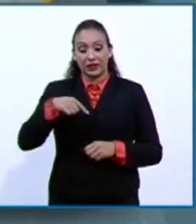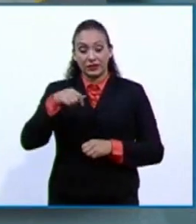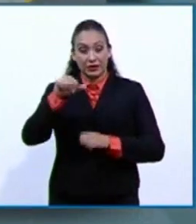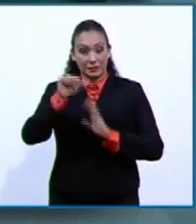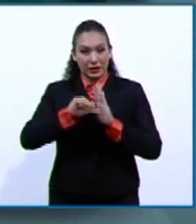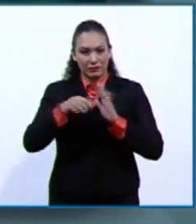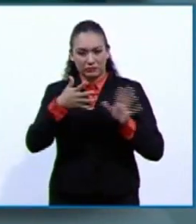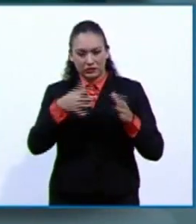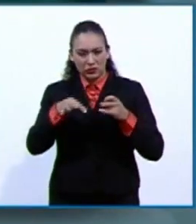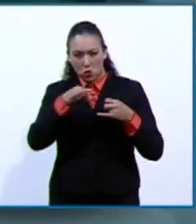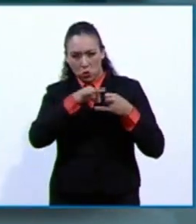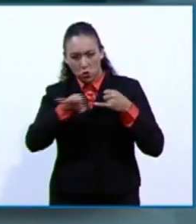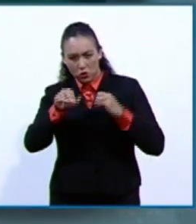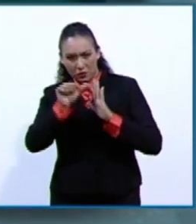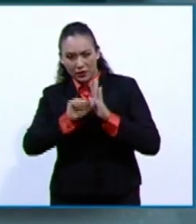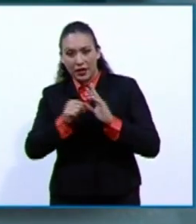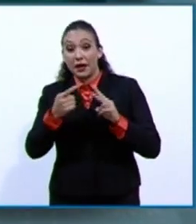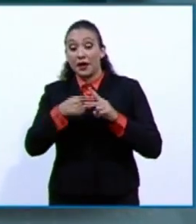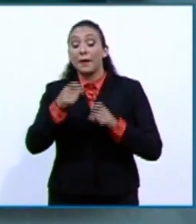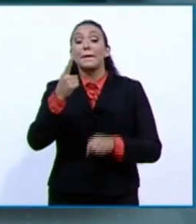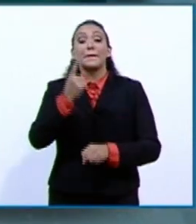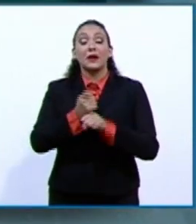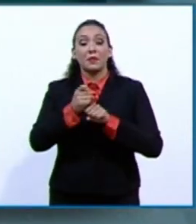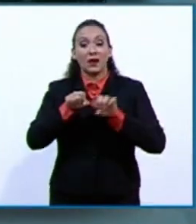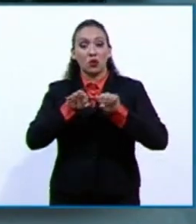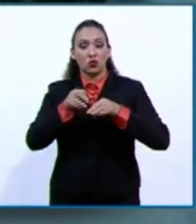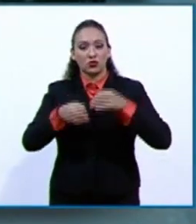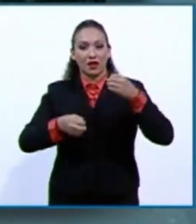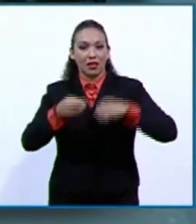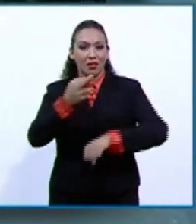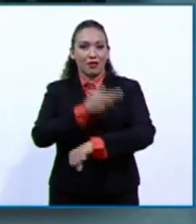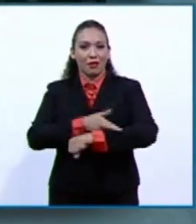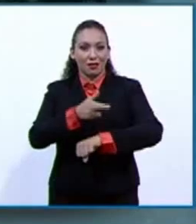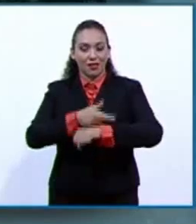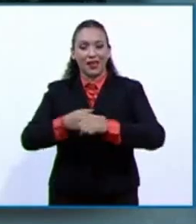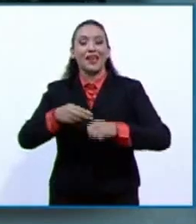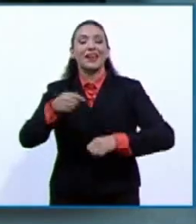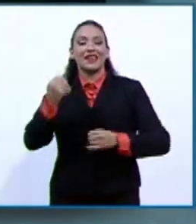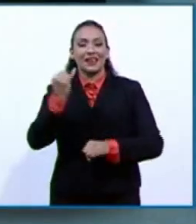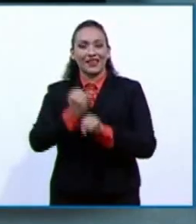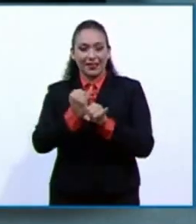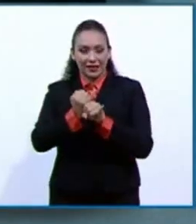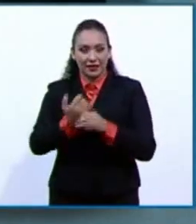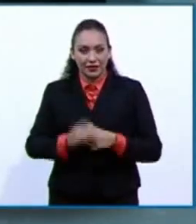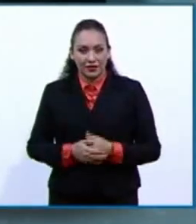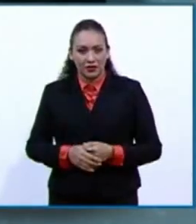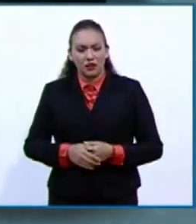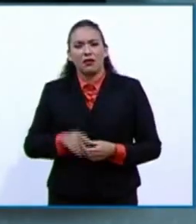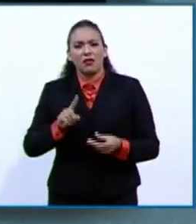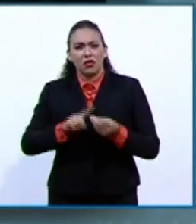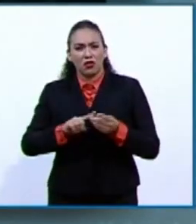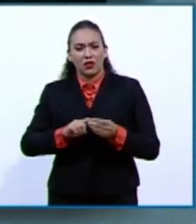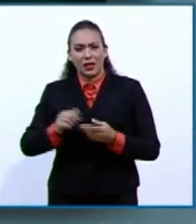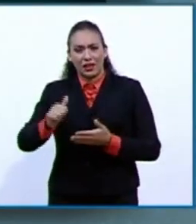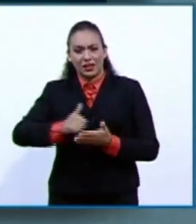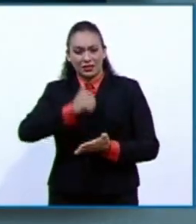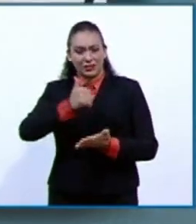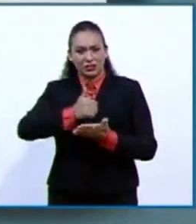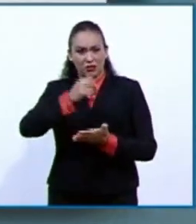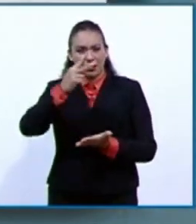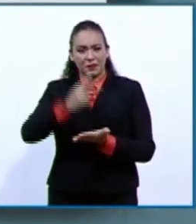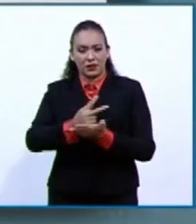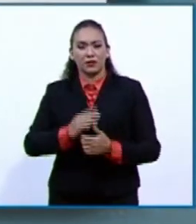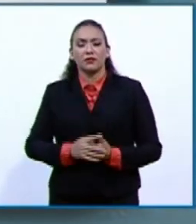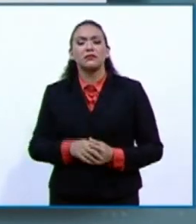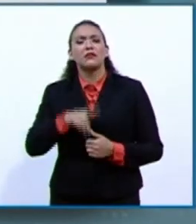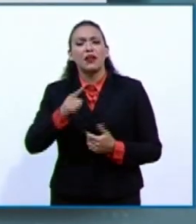este mes entrará en funciones el primer juzgado electrónico del Poder Judicial de Tamaulipas, con competencia en Ciudad Victoria, que ayudará